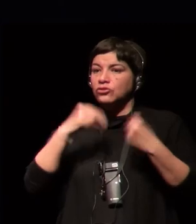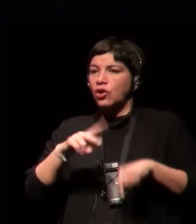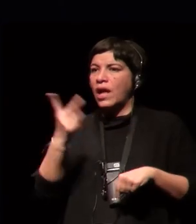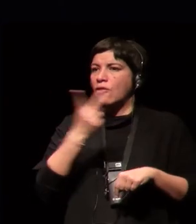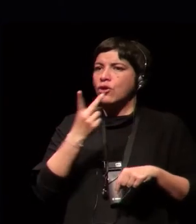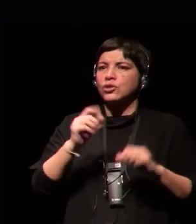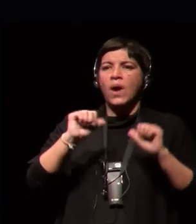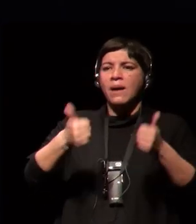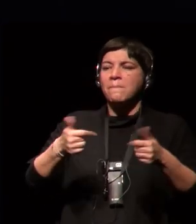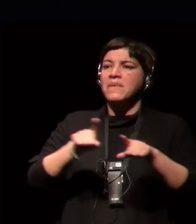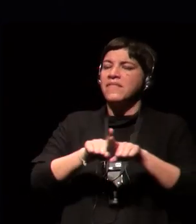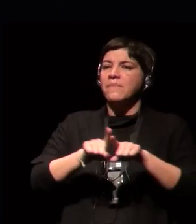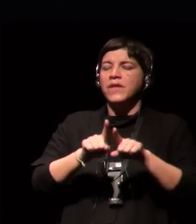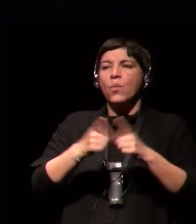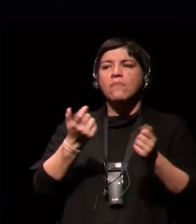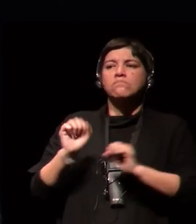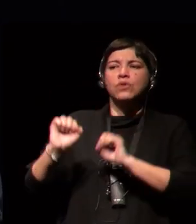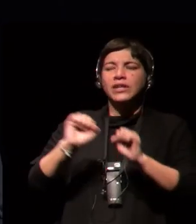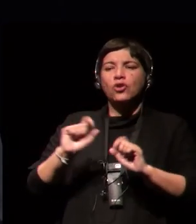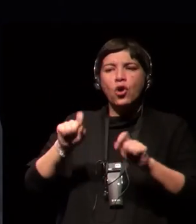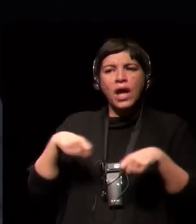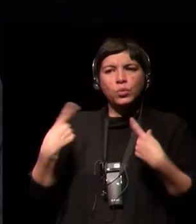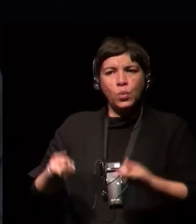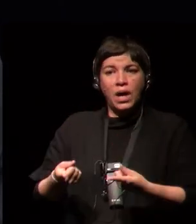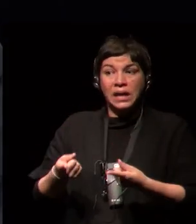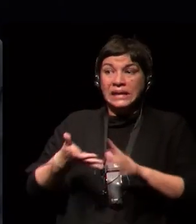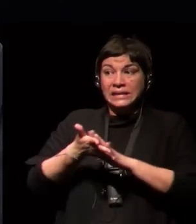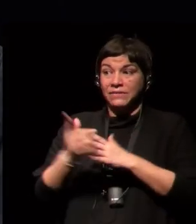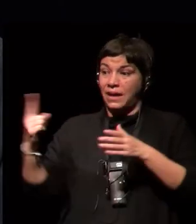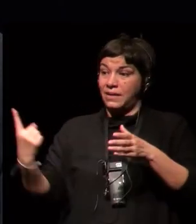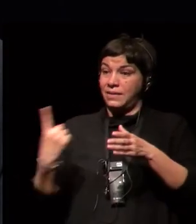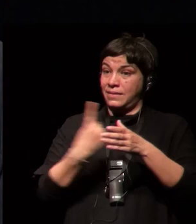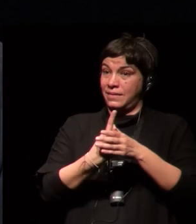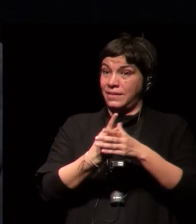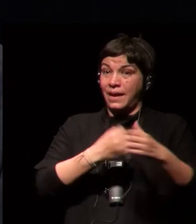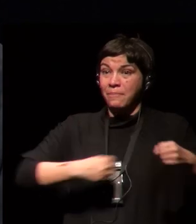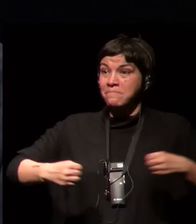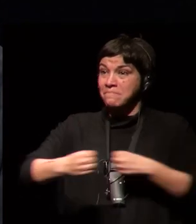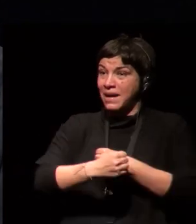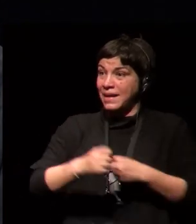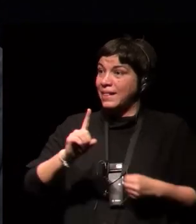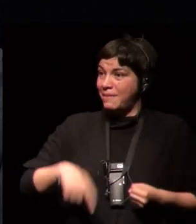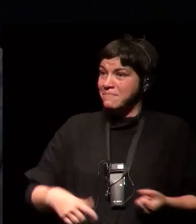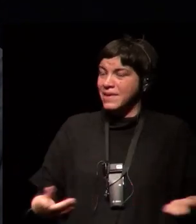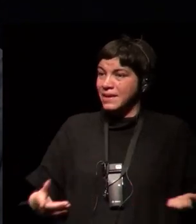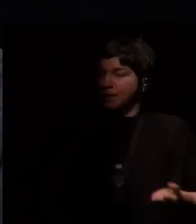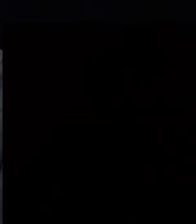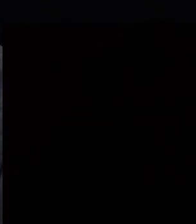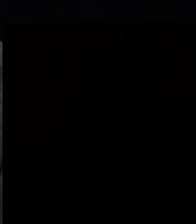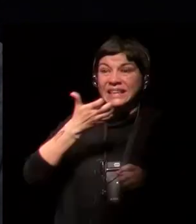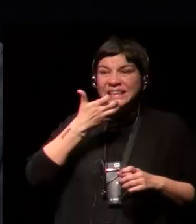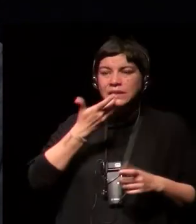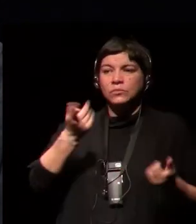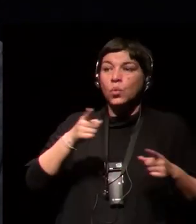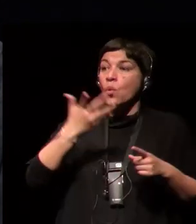natural, consiguiendo la inclusión y la empatía, porque es más difícil hacerle daño a alguien si conoce su historia.